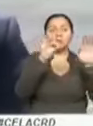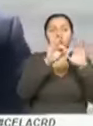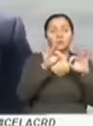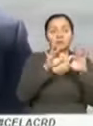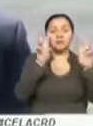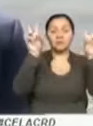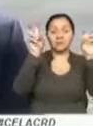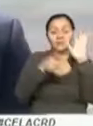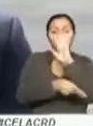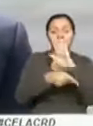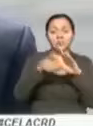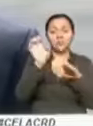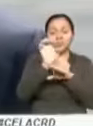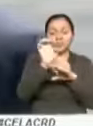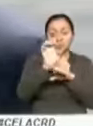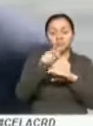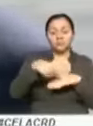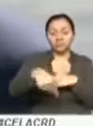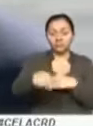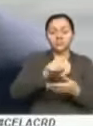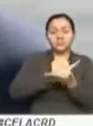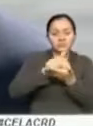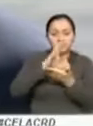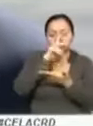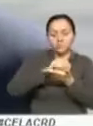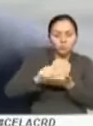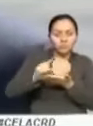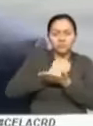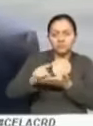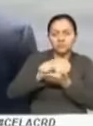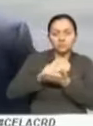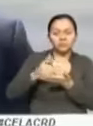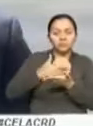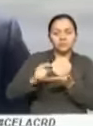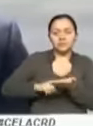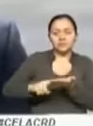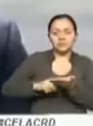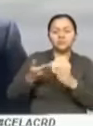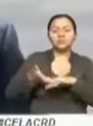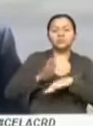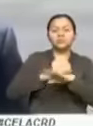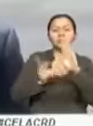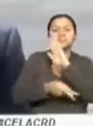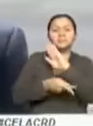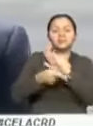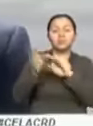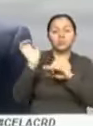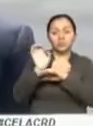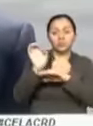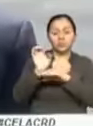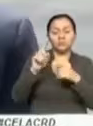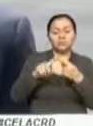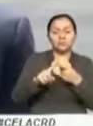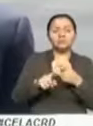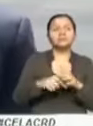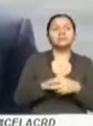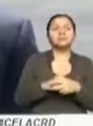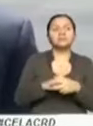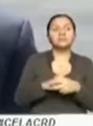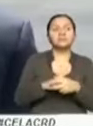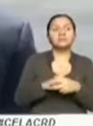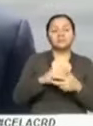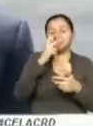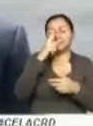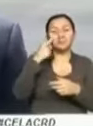país, habría revelaciones, en este caso de la cuestión de refinería y el caso Petroecuador. Hay